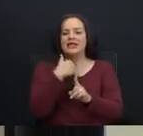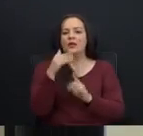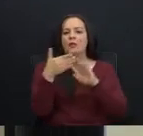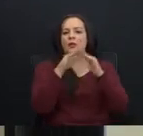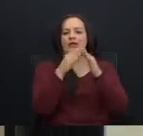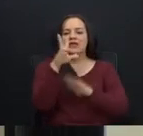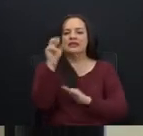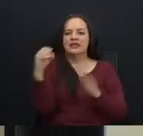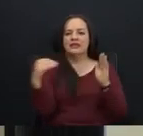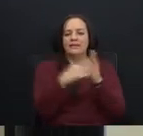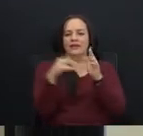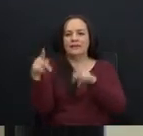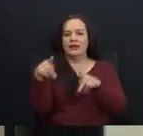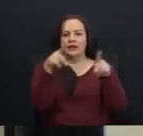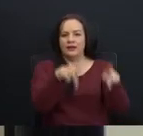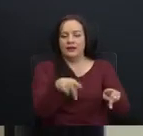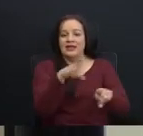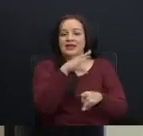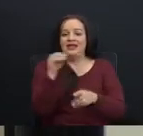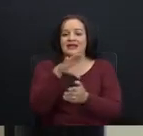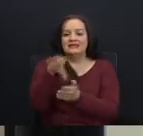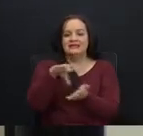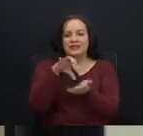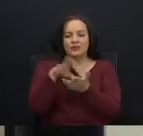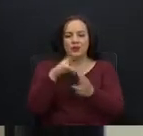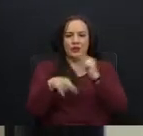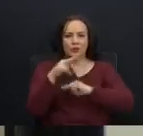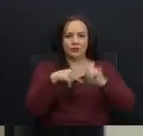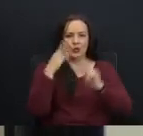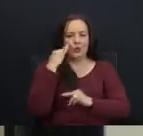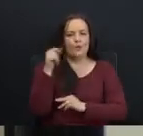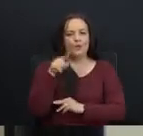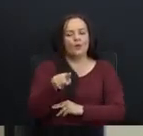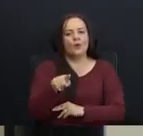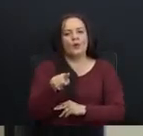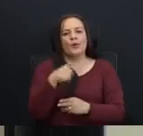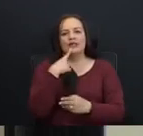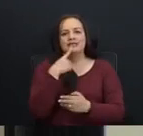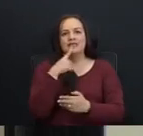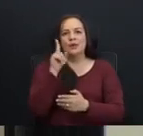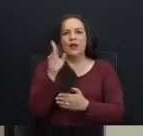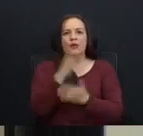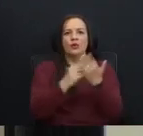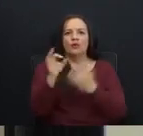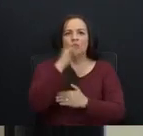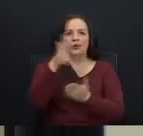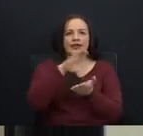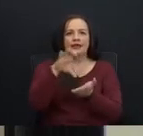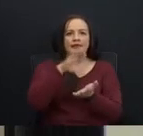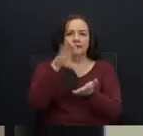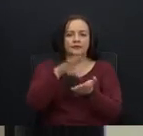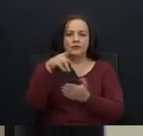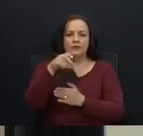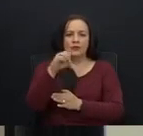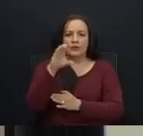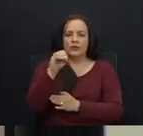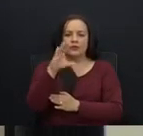30.000 habitantes, pero además es el centro de negocios, por llamarlo de alguna forma, del cantón de Pocosí, que tiene